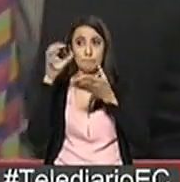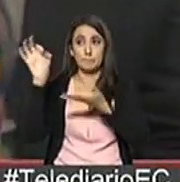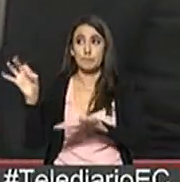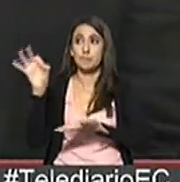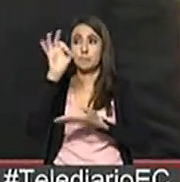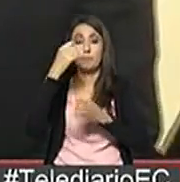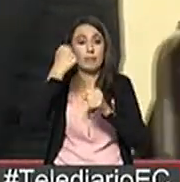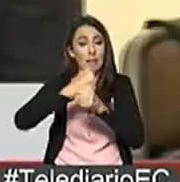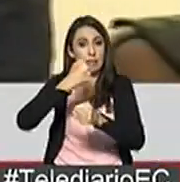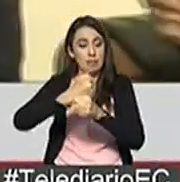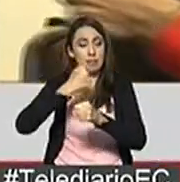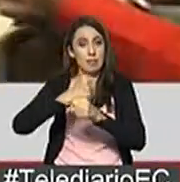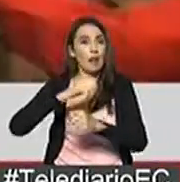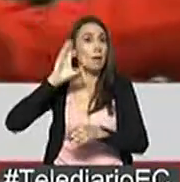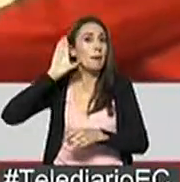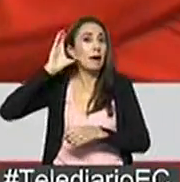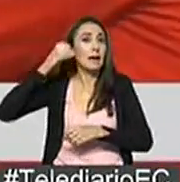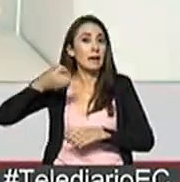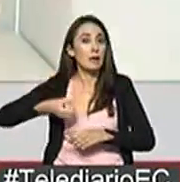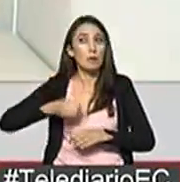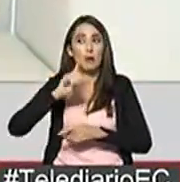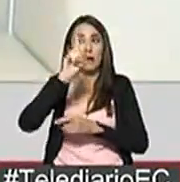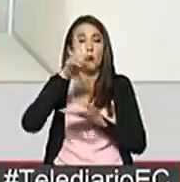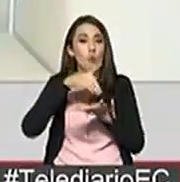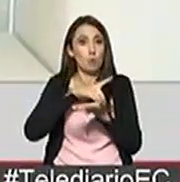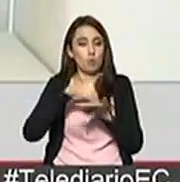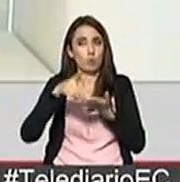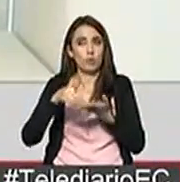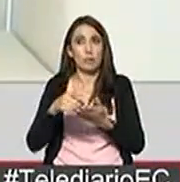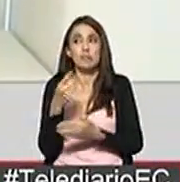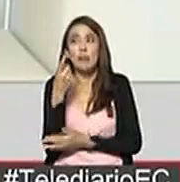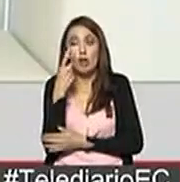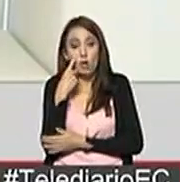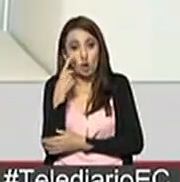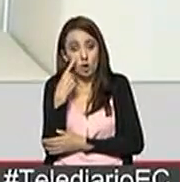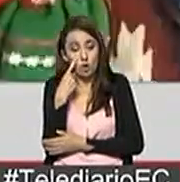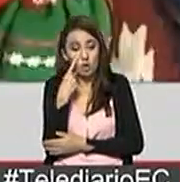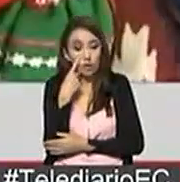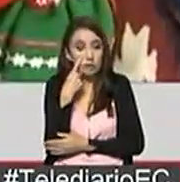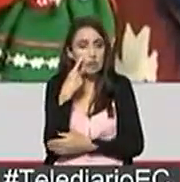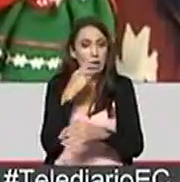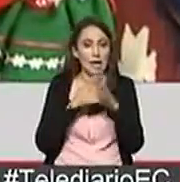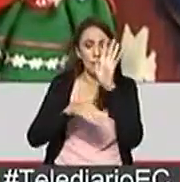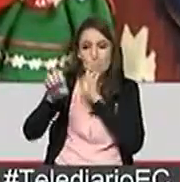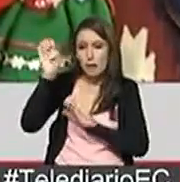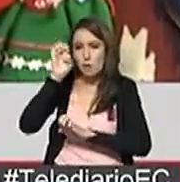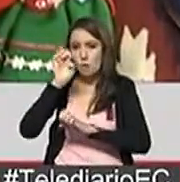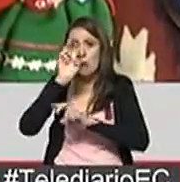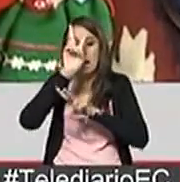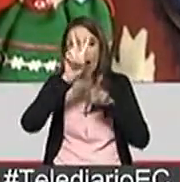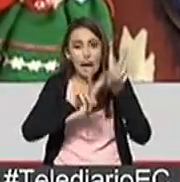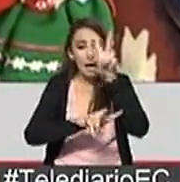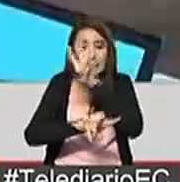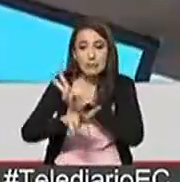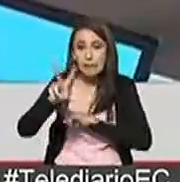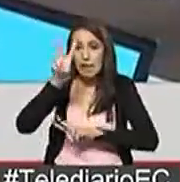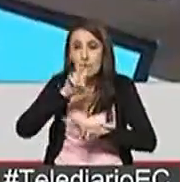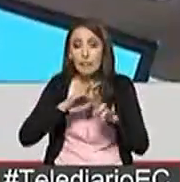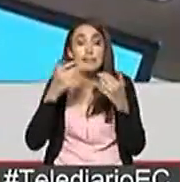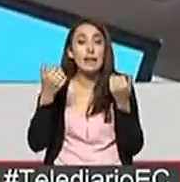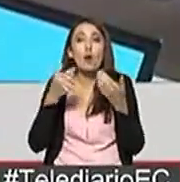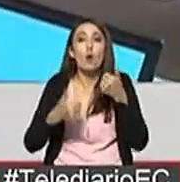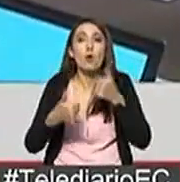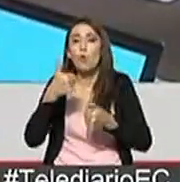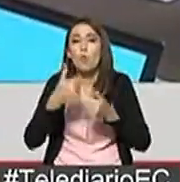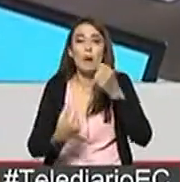trabaja en Cuenca desde hace una semana. Recorren, conocen y evalúan el trabajo de los artesanos. Además, determinan cuál es el apoyo